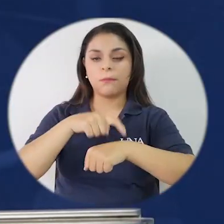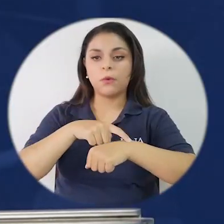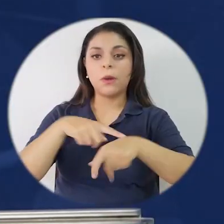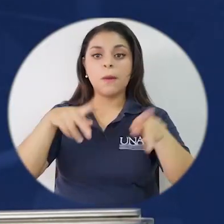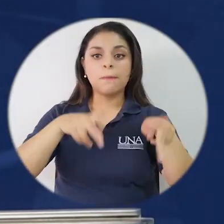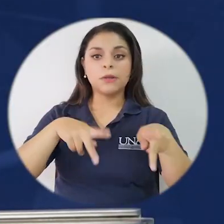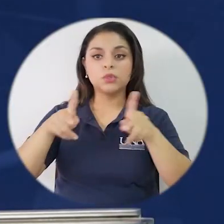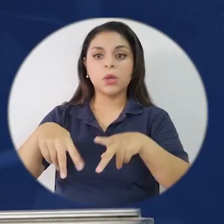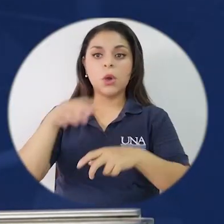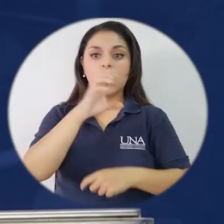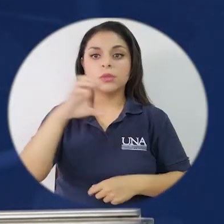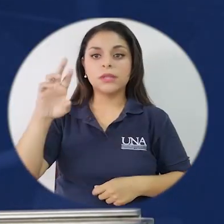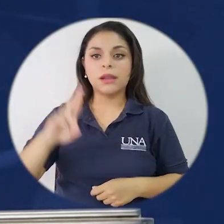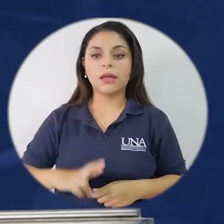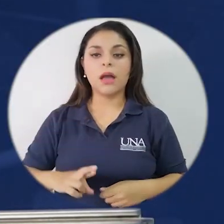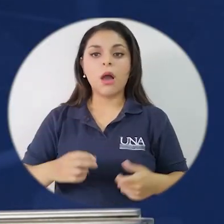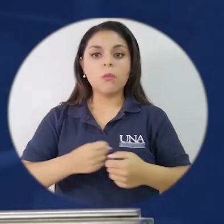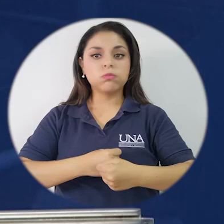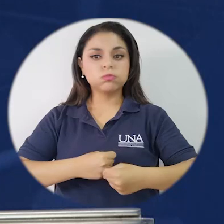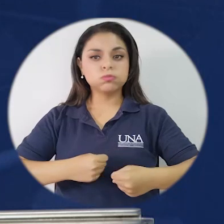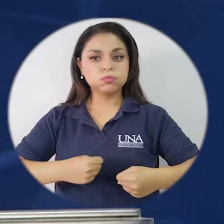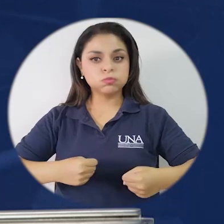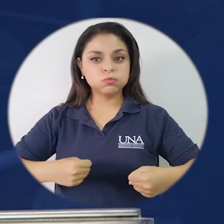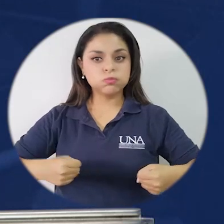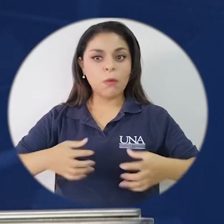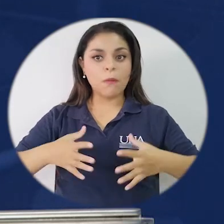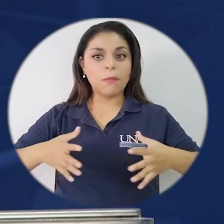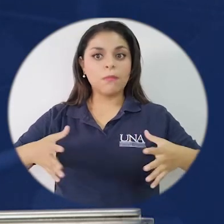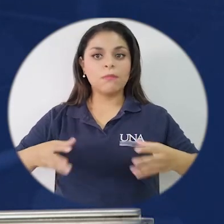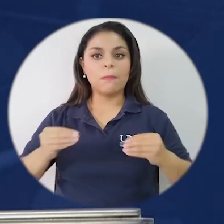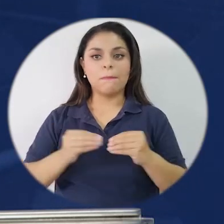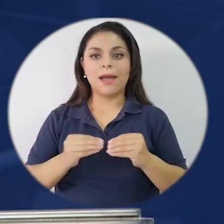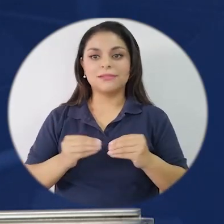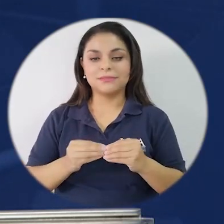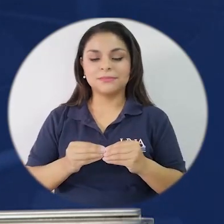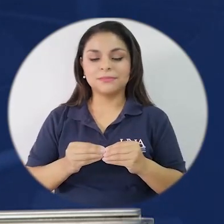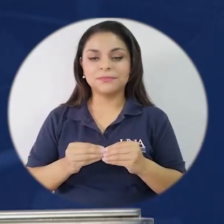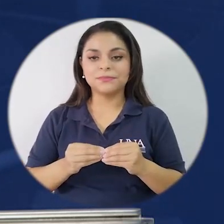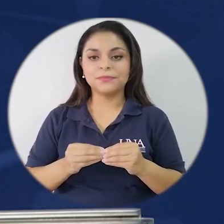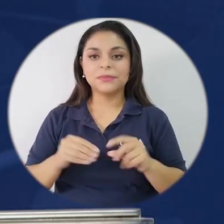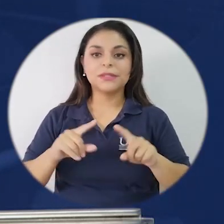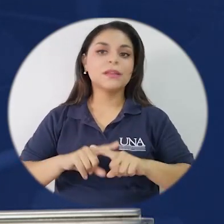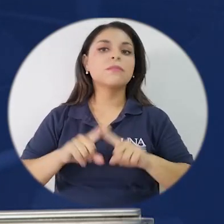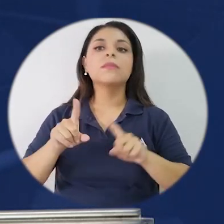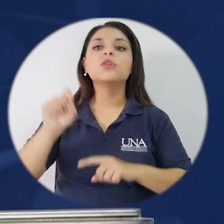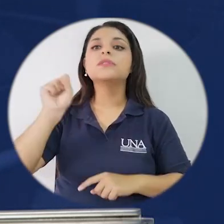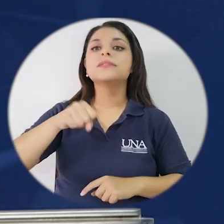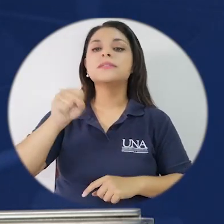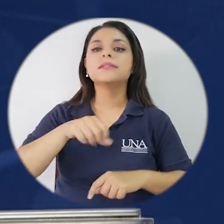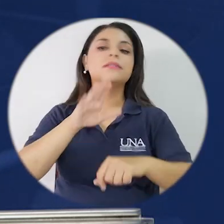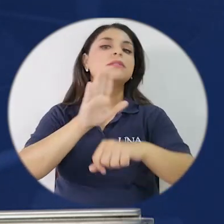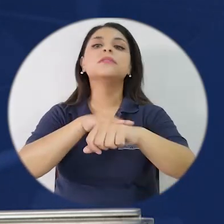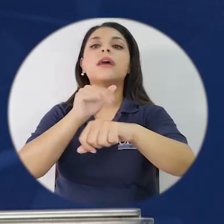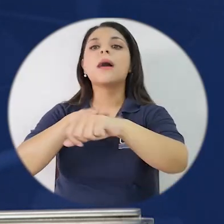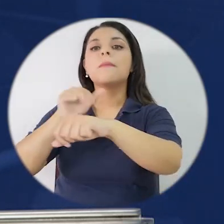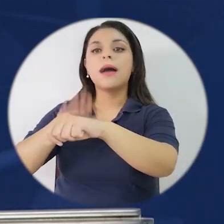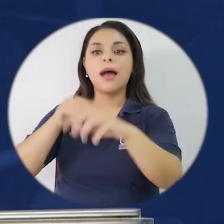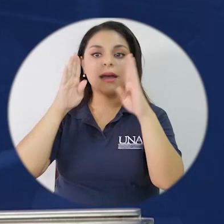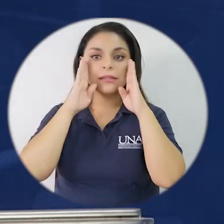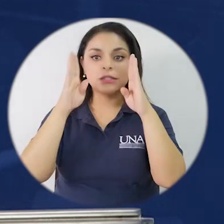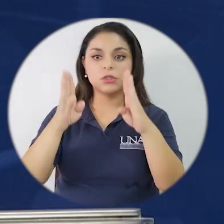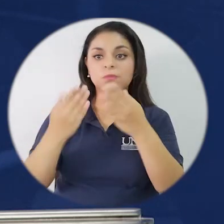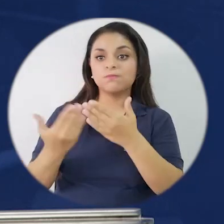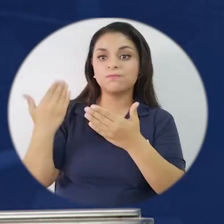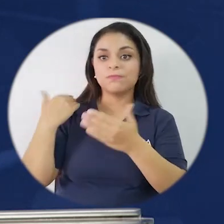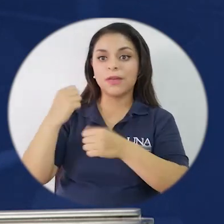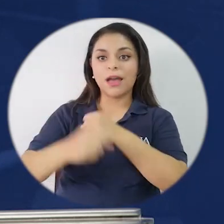personas en Costa Rica estábamos aumentando de peso más de lo debido, pero sí hubo una llamada de atención, ¿verdad?, de unos años